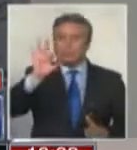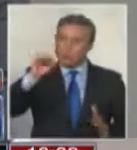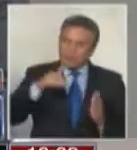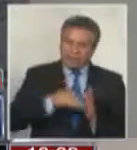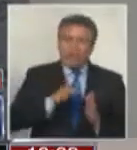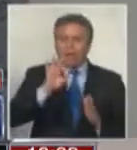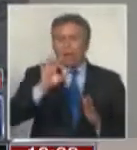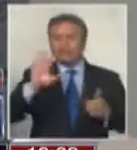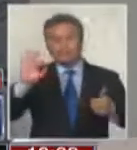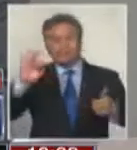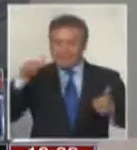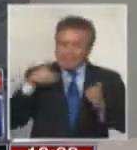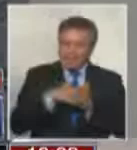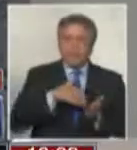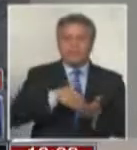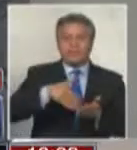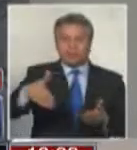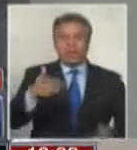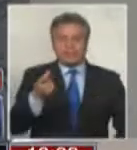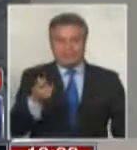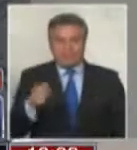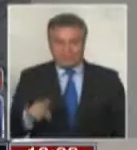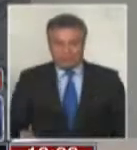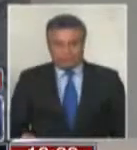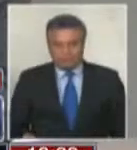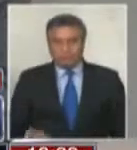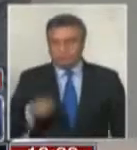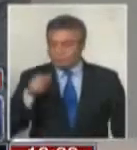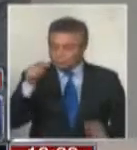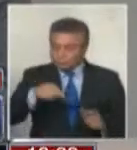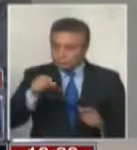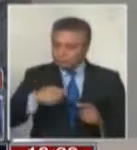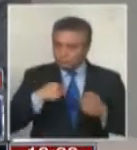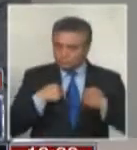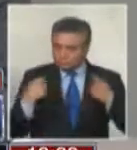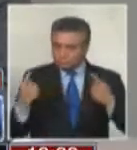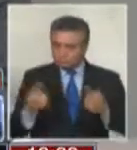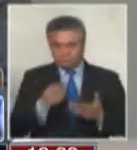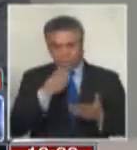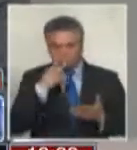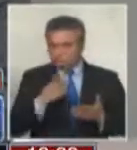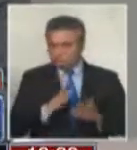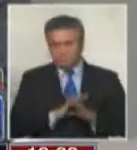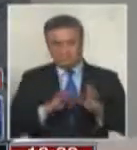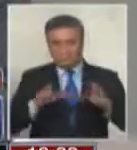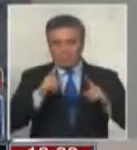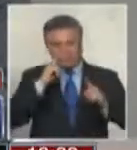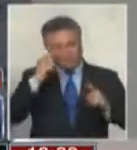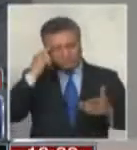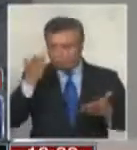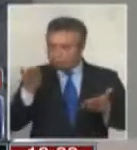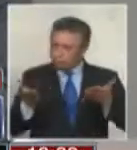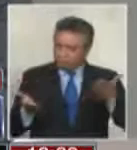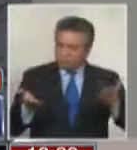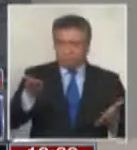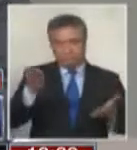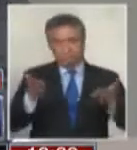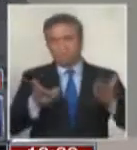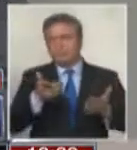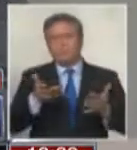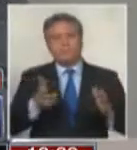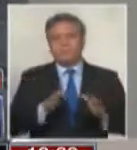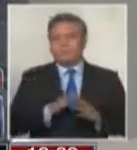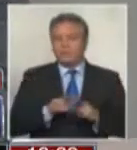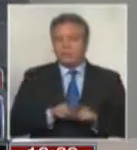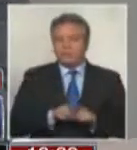60 mil millones de pesos y si uno simplemente pone en relación que se trata de